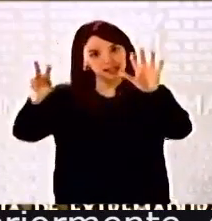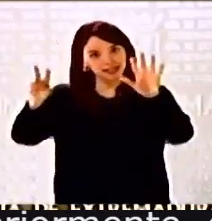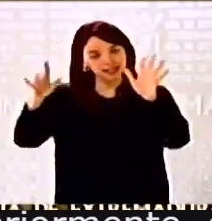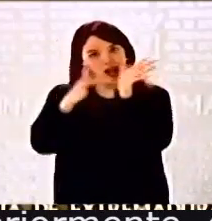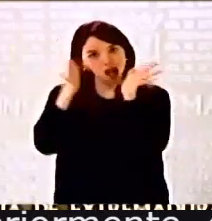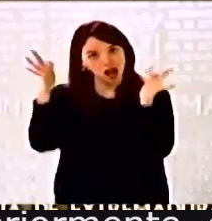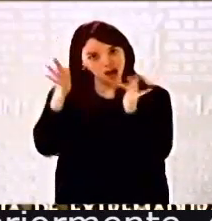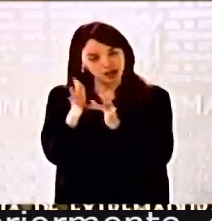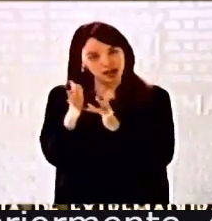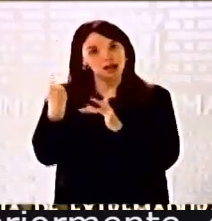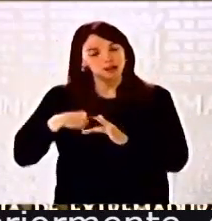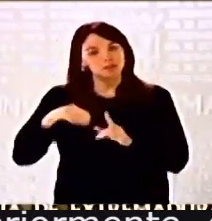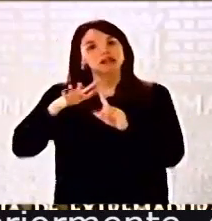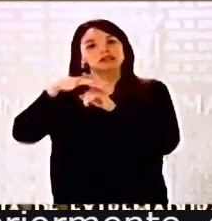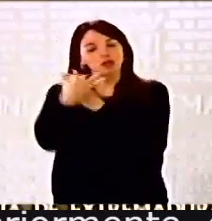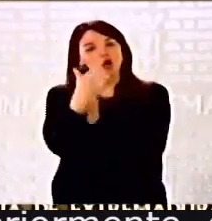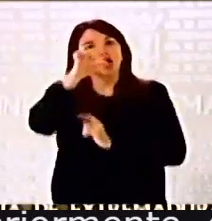temporal de empleo.